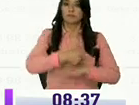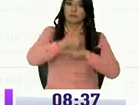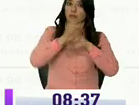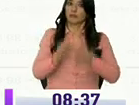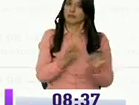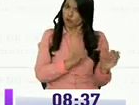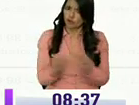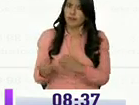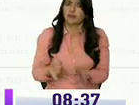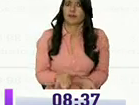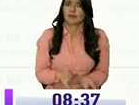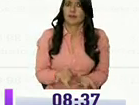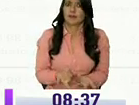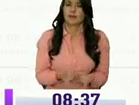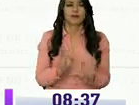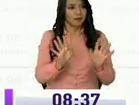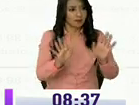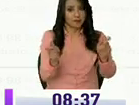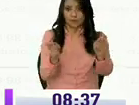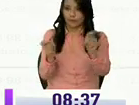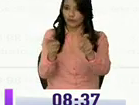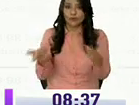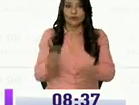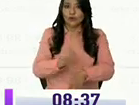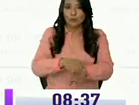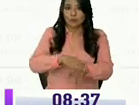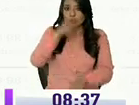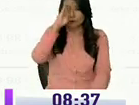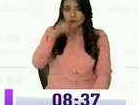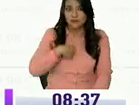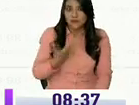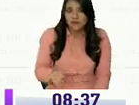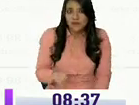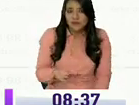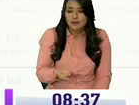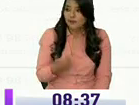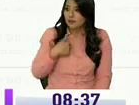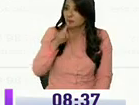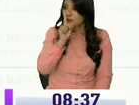¿no? Pero miren a la población, ¿qué culpa tienen los policías? Pregunto yo, Ali.